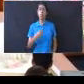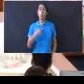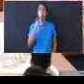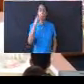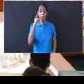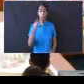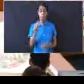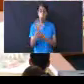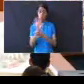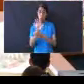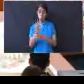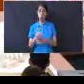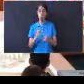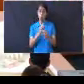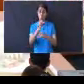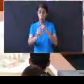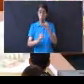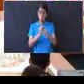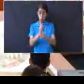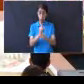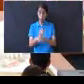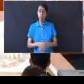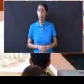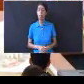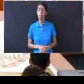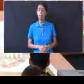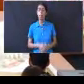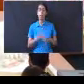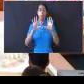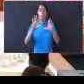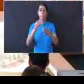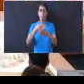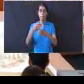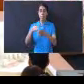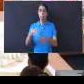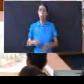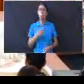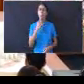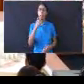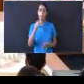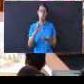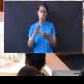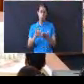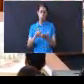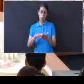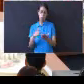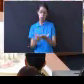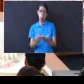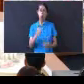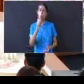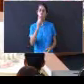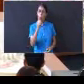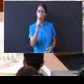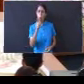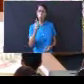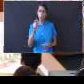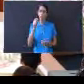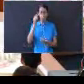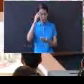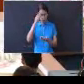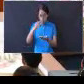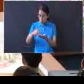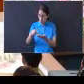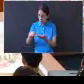internet. Que decía, el diezmo. Un libro. El diezmo. Una investigación sin